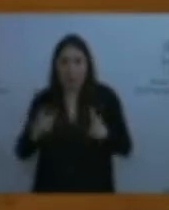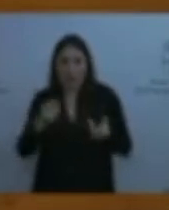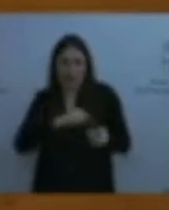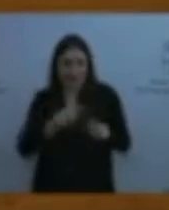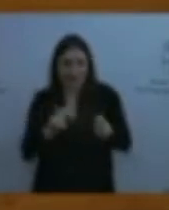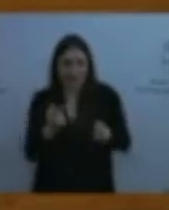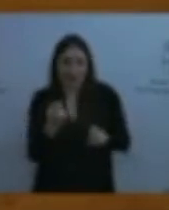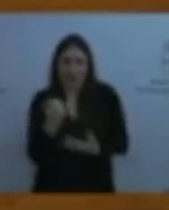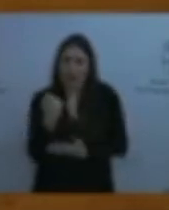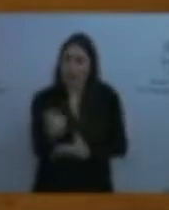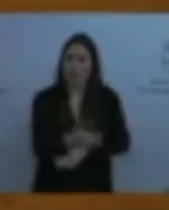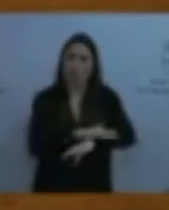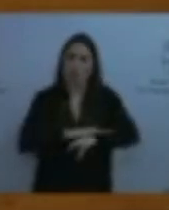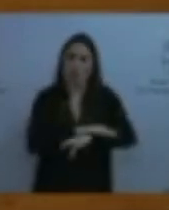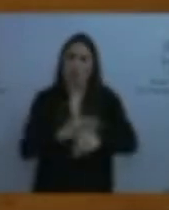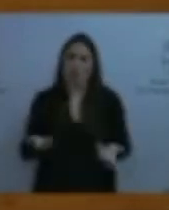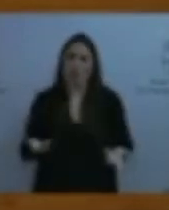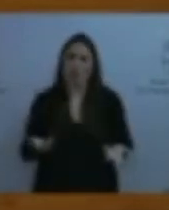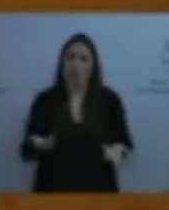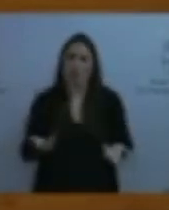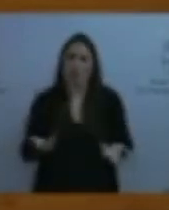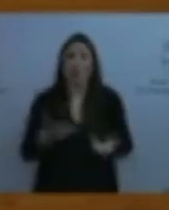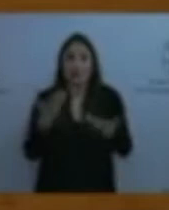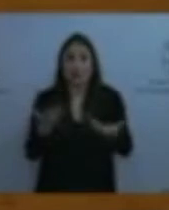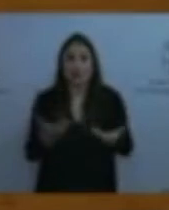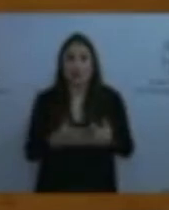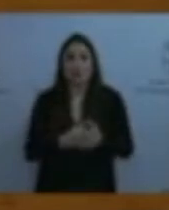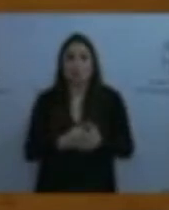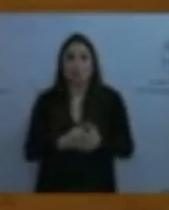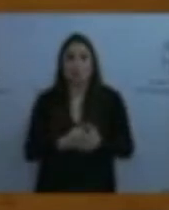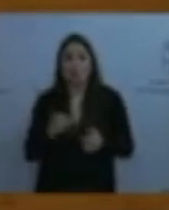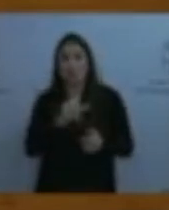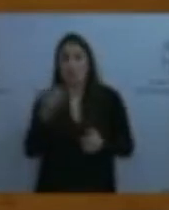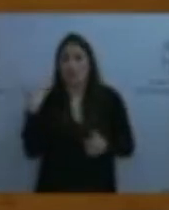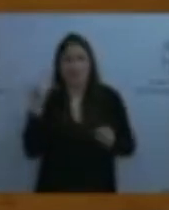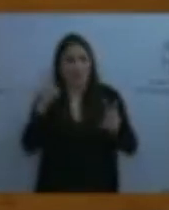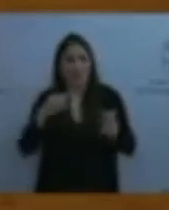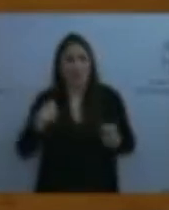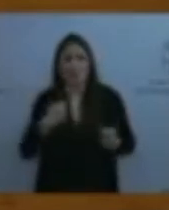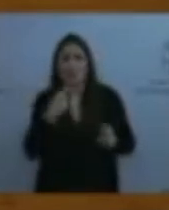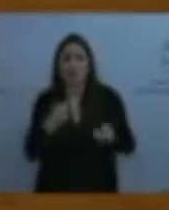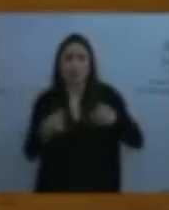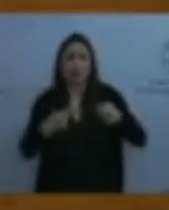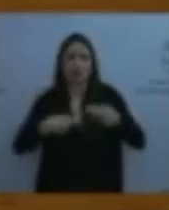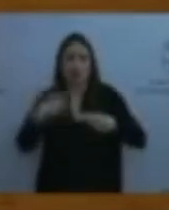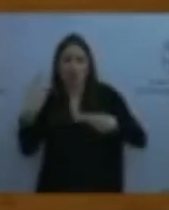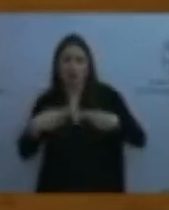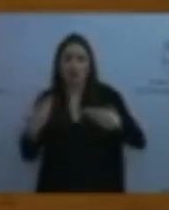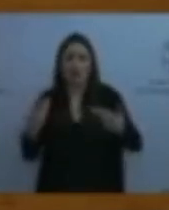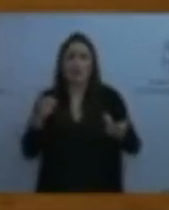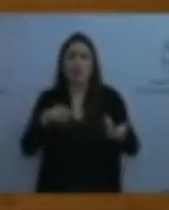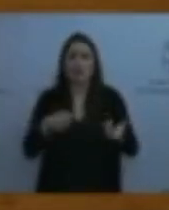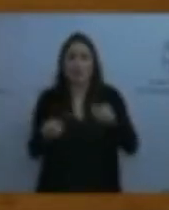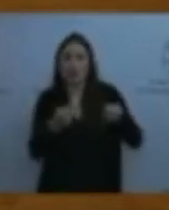apoyo gubernamental por ambos lados, ¿no? El Brexit va, decíamos la semana pasada, de control de fronteras, de control